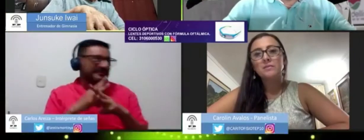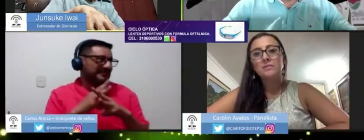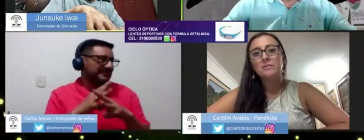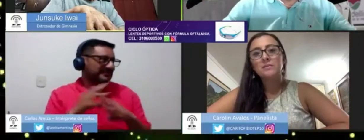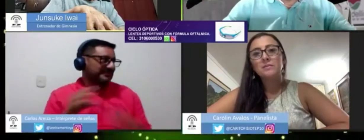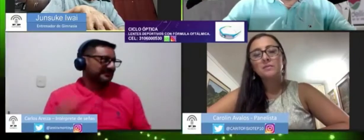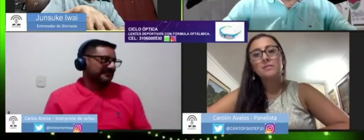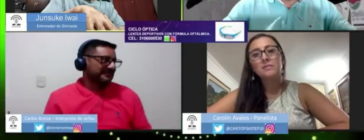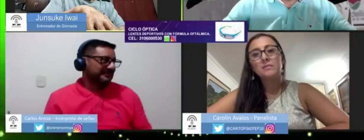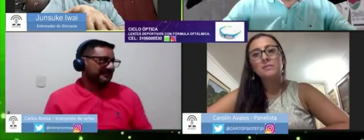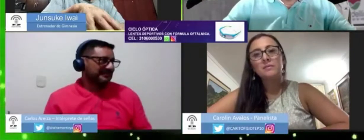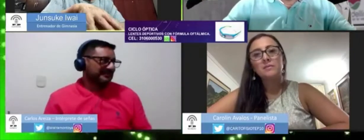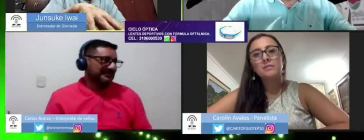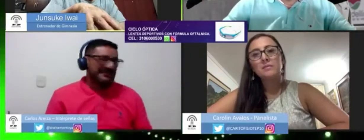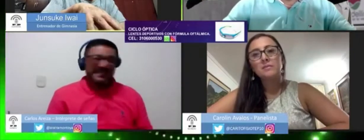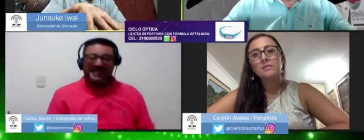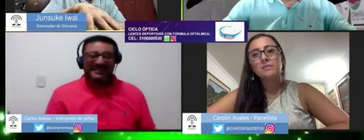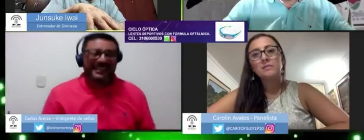dije, no está,